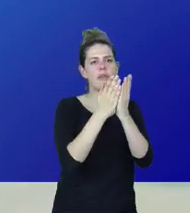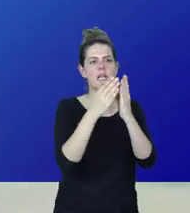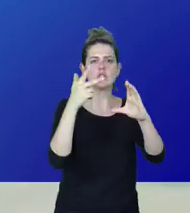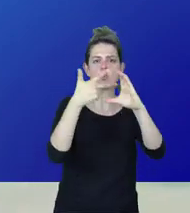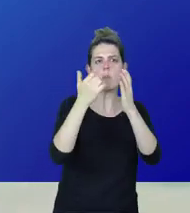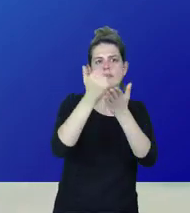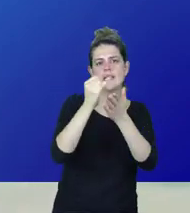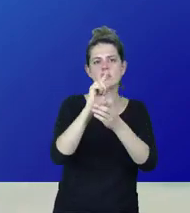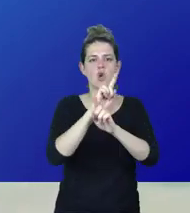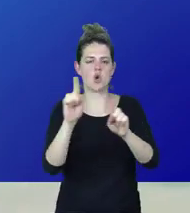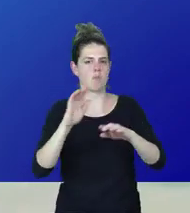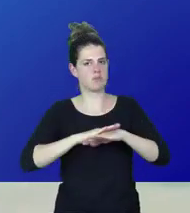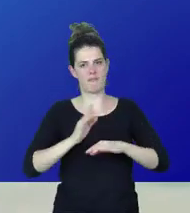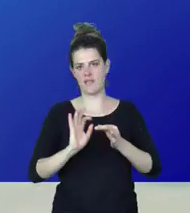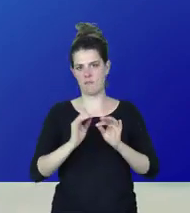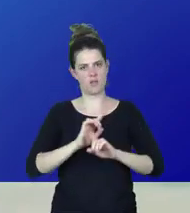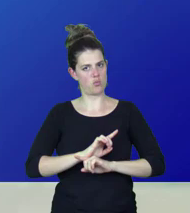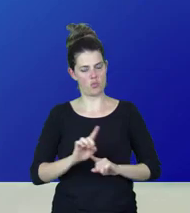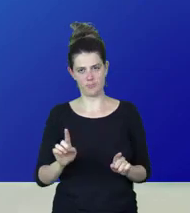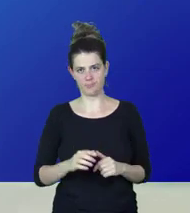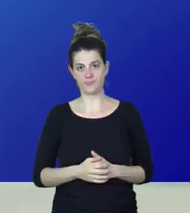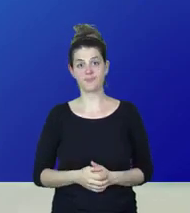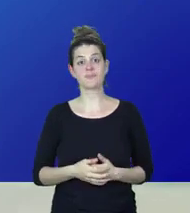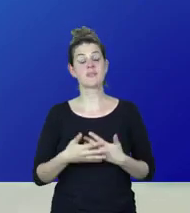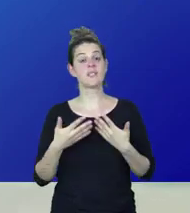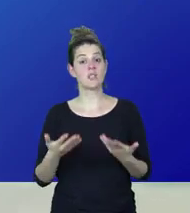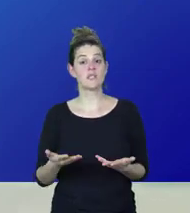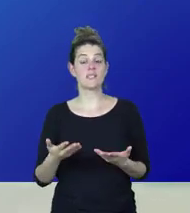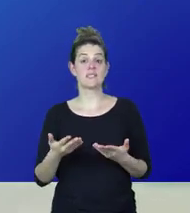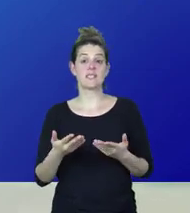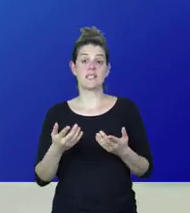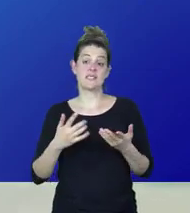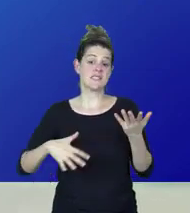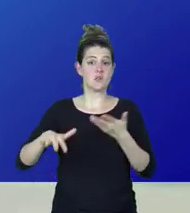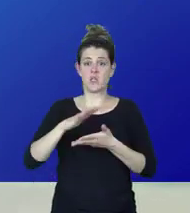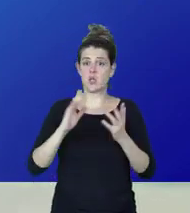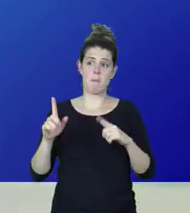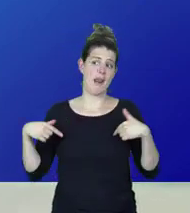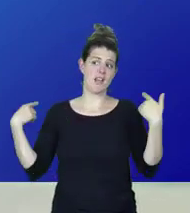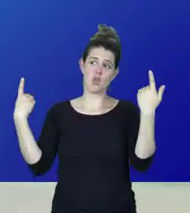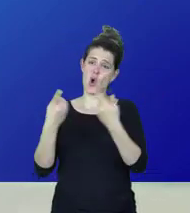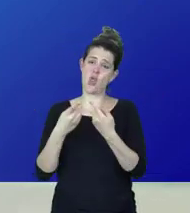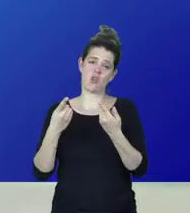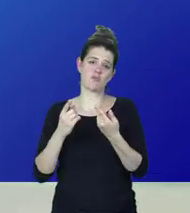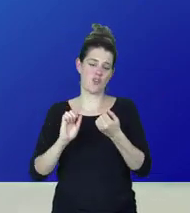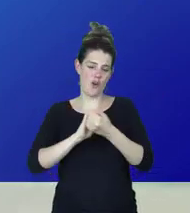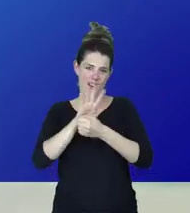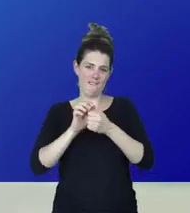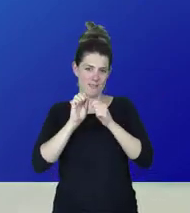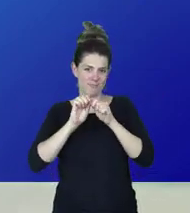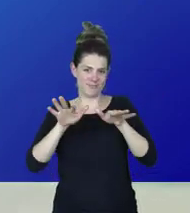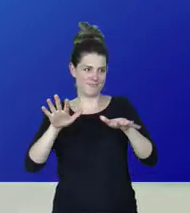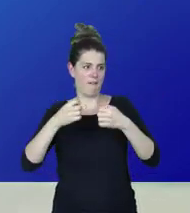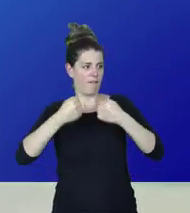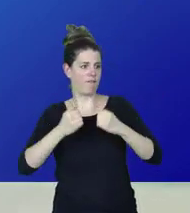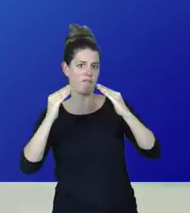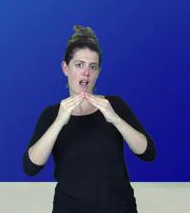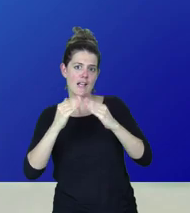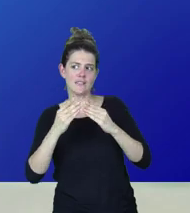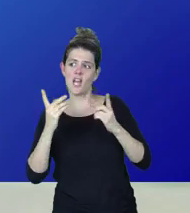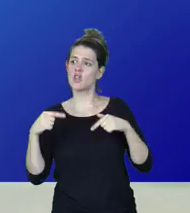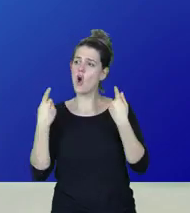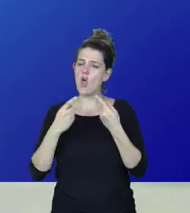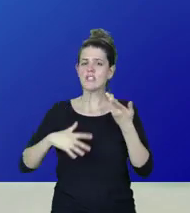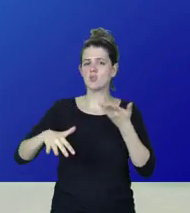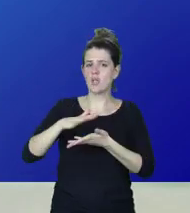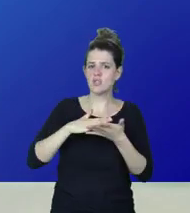esto, ver que las situaciones que nos han pasado a todos en pandemia también les ha pasado a los estudiantes sordos y por lo tanto es esperable que este tipo de